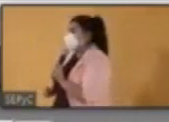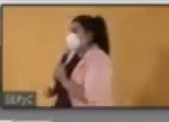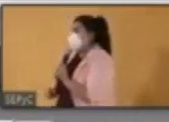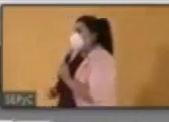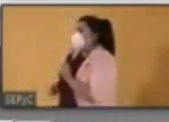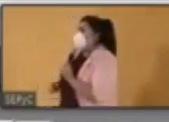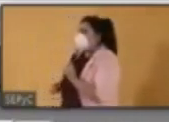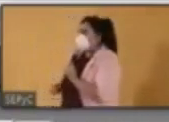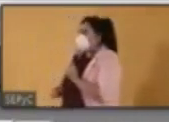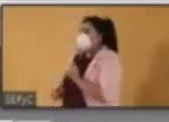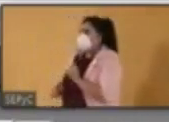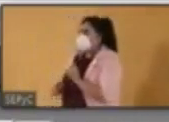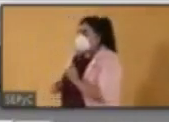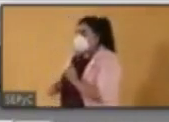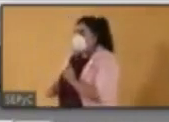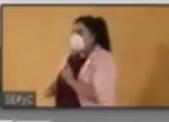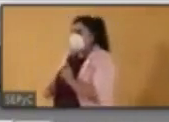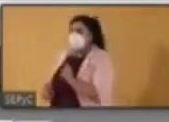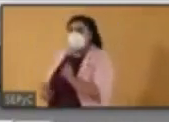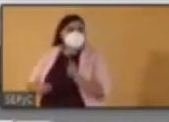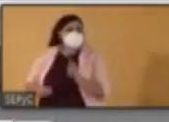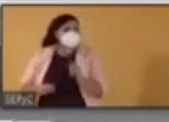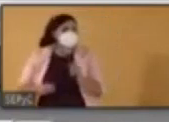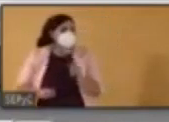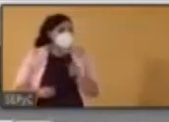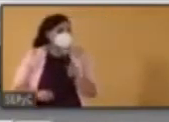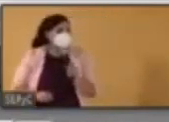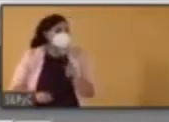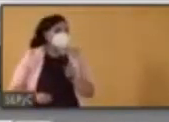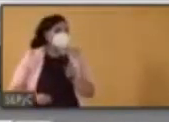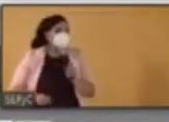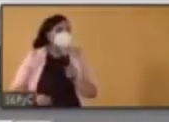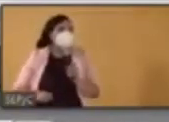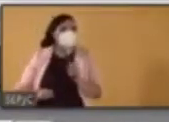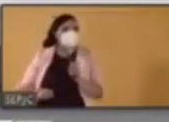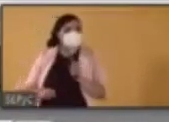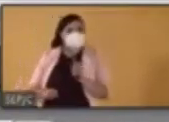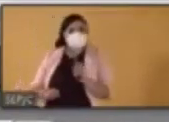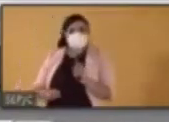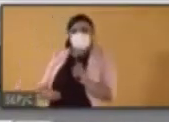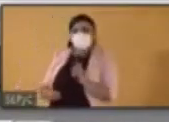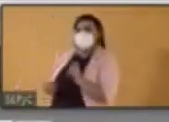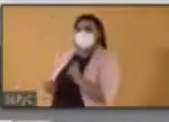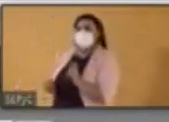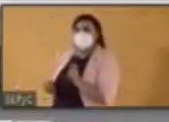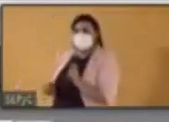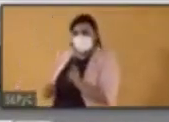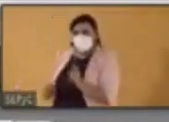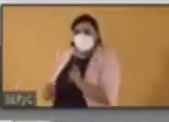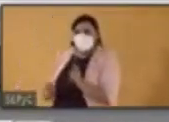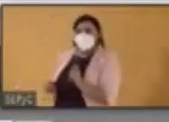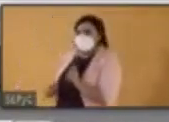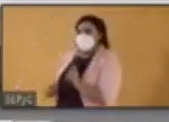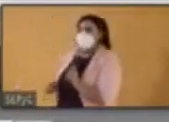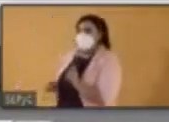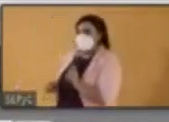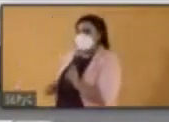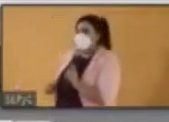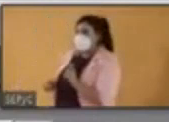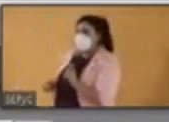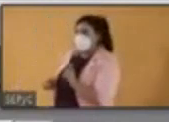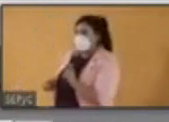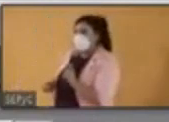corrección. Por lo tanto, la importancia de que cada módulo que estemos complementando hagamos el ejercicio de visualizar la información